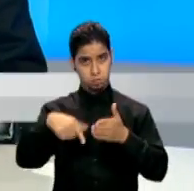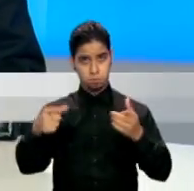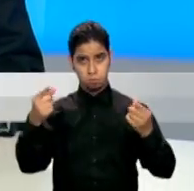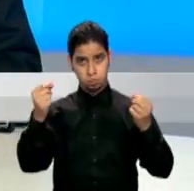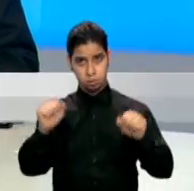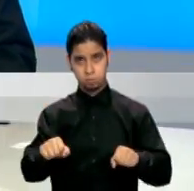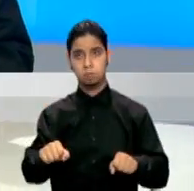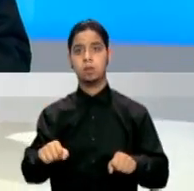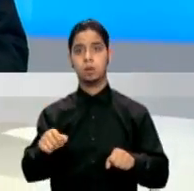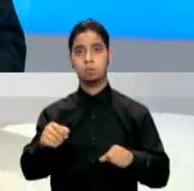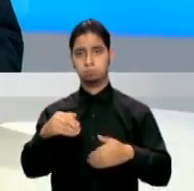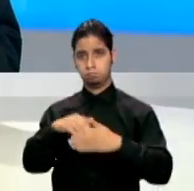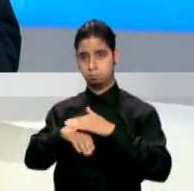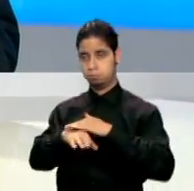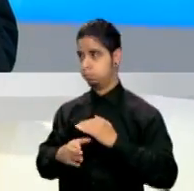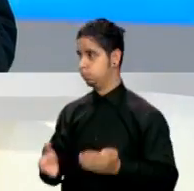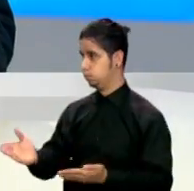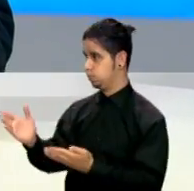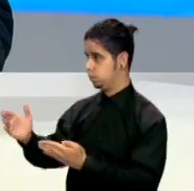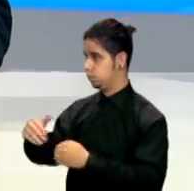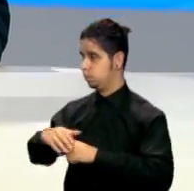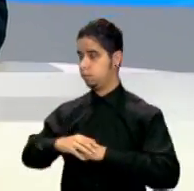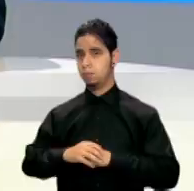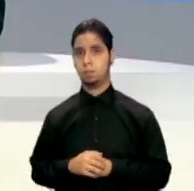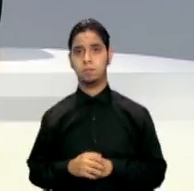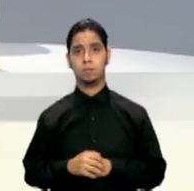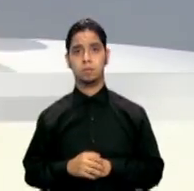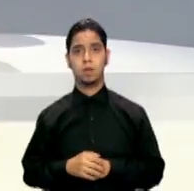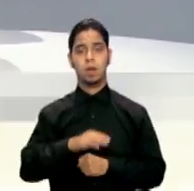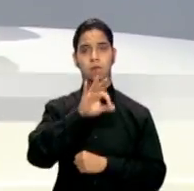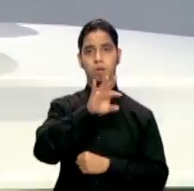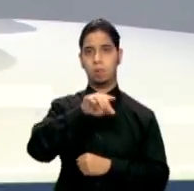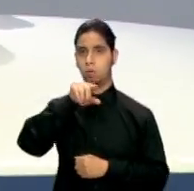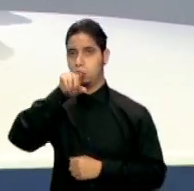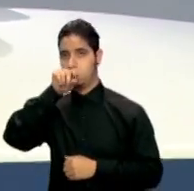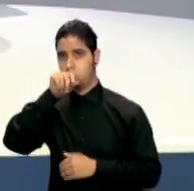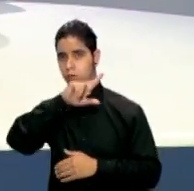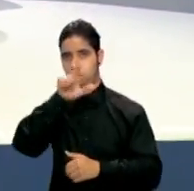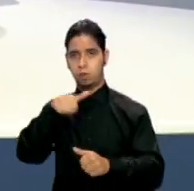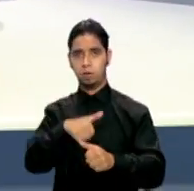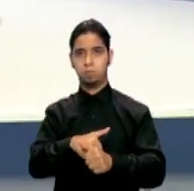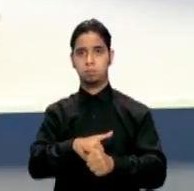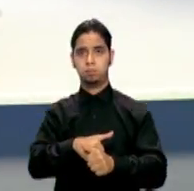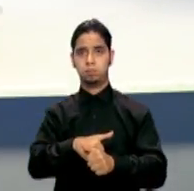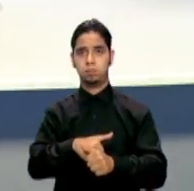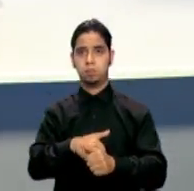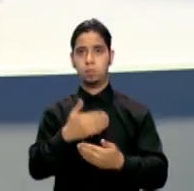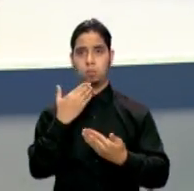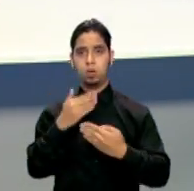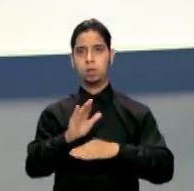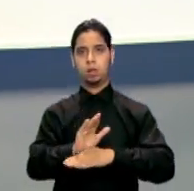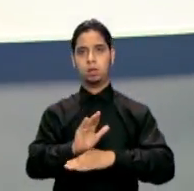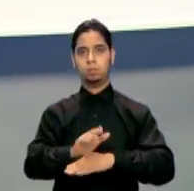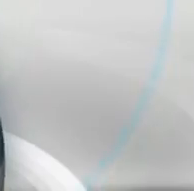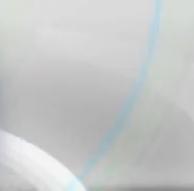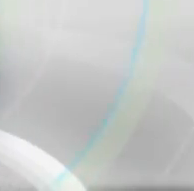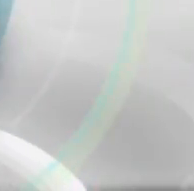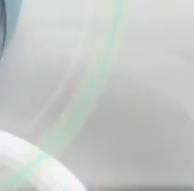visite nuestra página noticias247.pr y síganos en nuestras redes en Facebook y Twitter. Que tengan todos una tarde feliz.